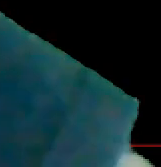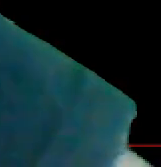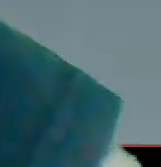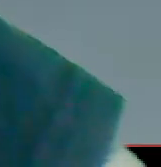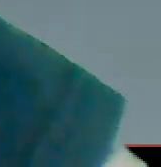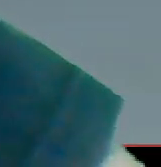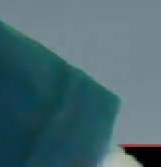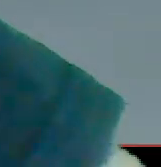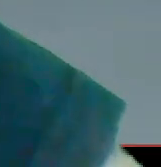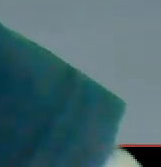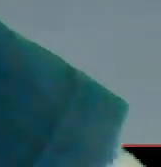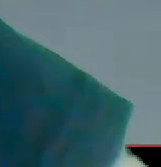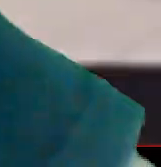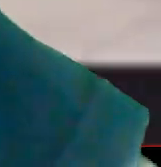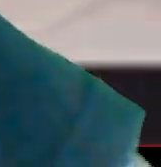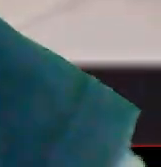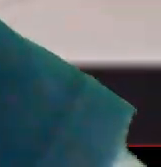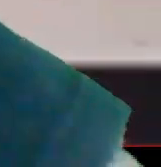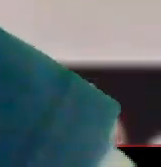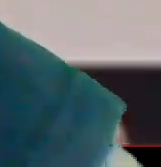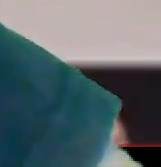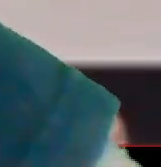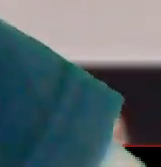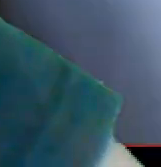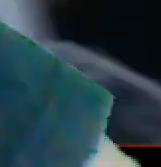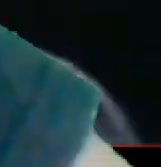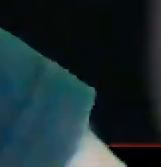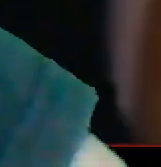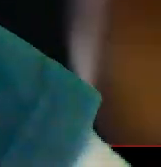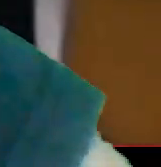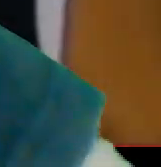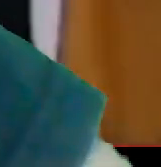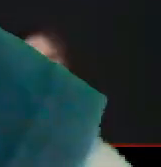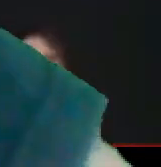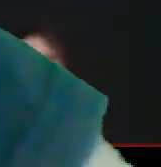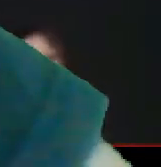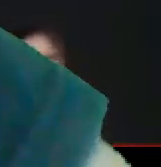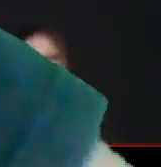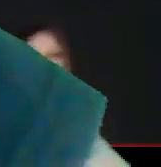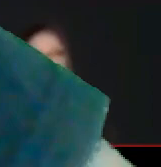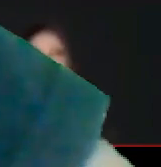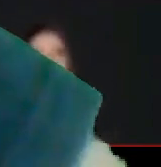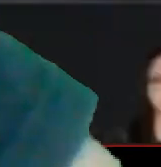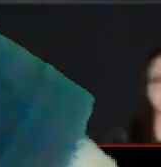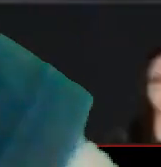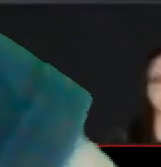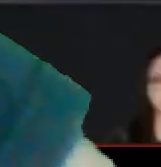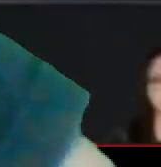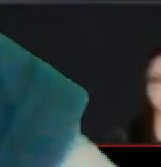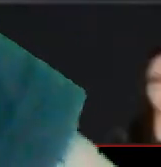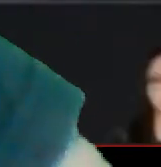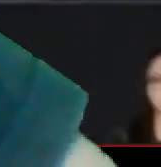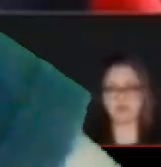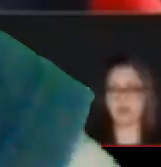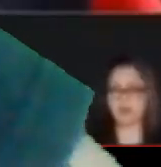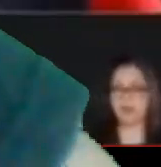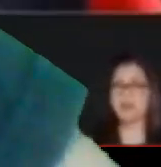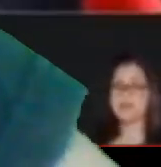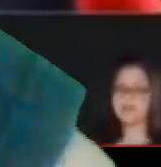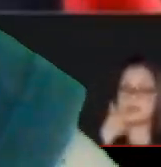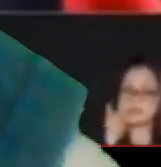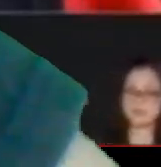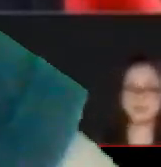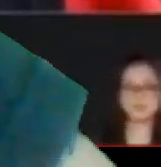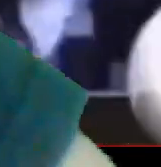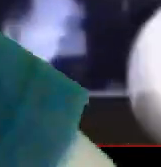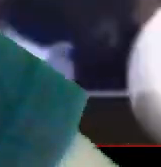de domicilio porque pues hubo un incidente, y pues tuve que yo ver por la seguridad de mi